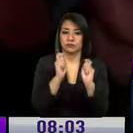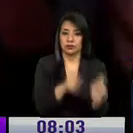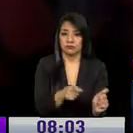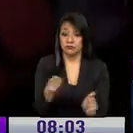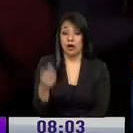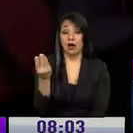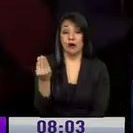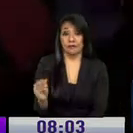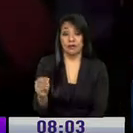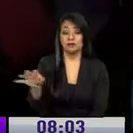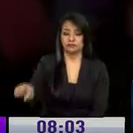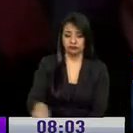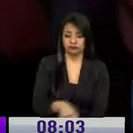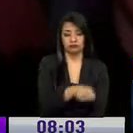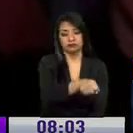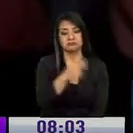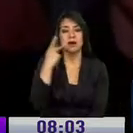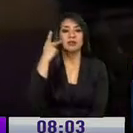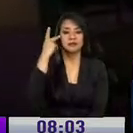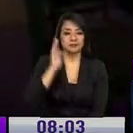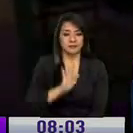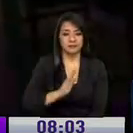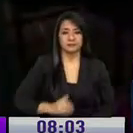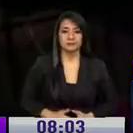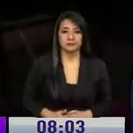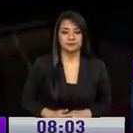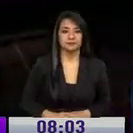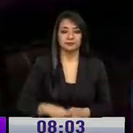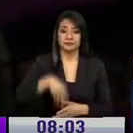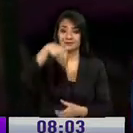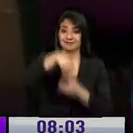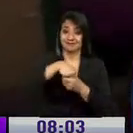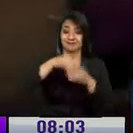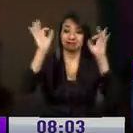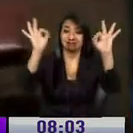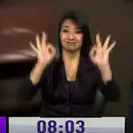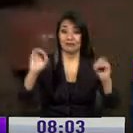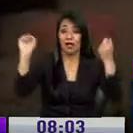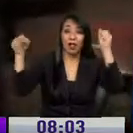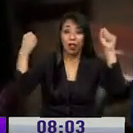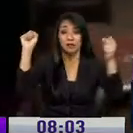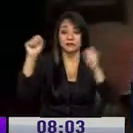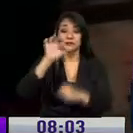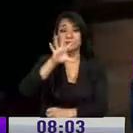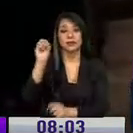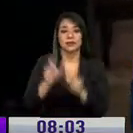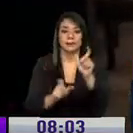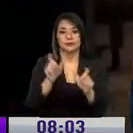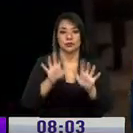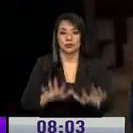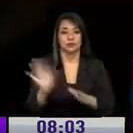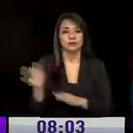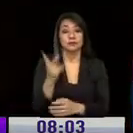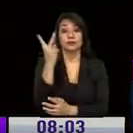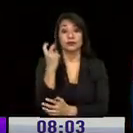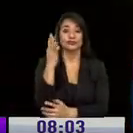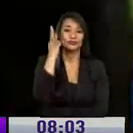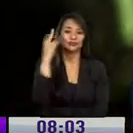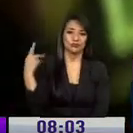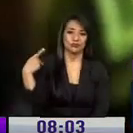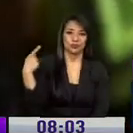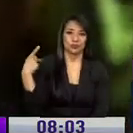de este menor de edad a sus padres de familia. En el interior del centro nocturno se encontraban 50 personas, 12 trabajadoras